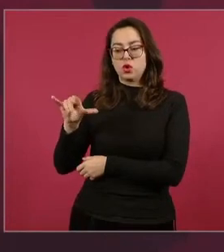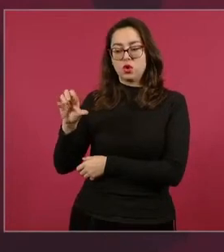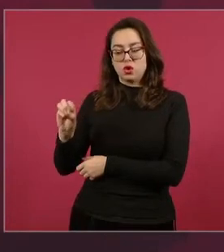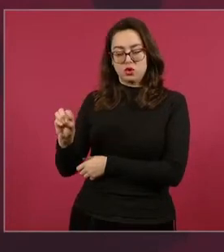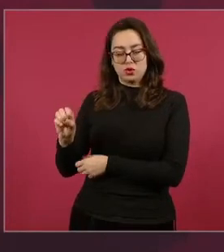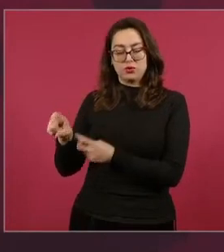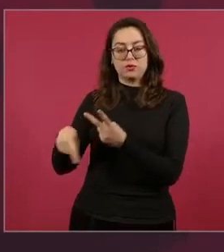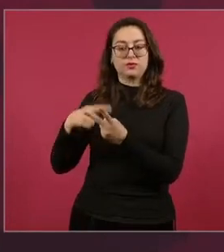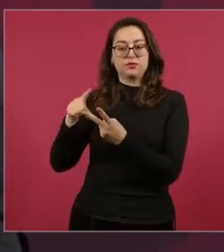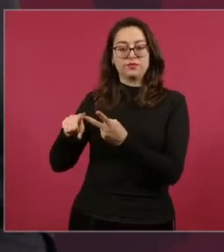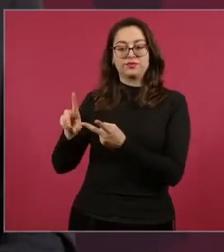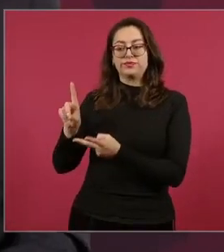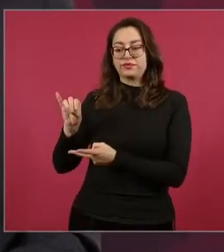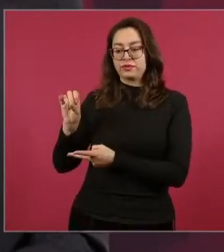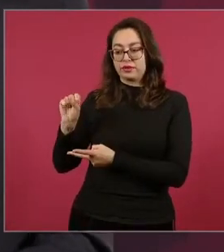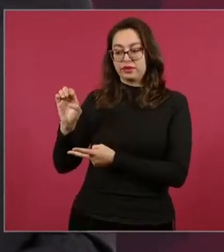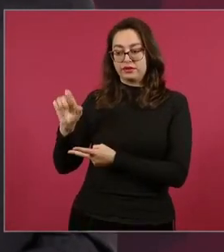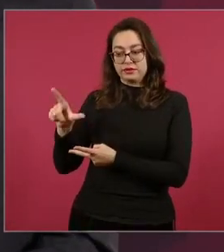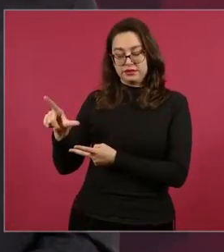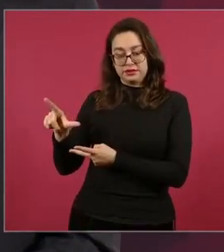de diésel,